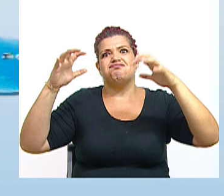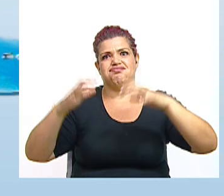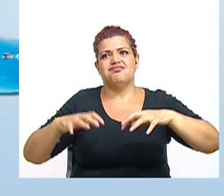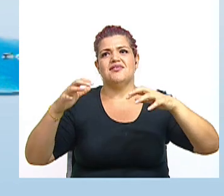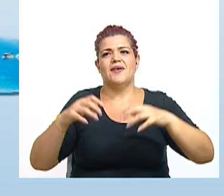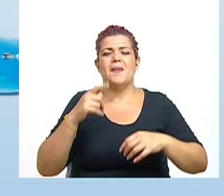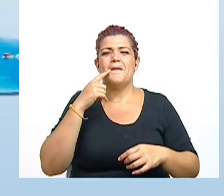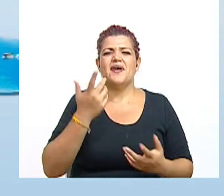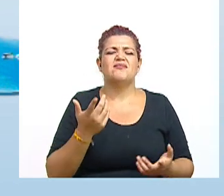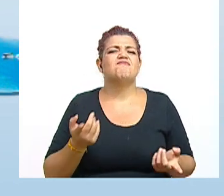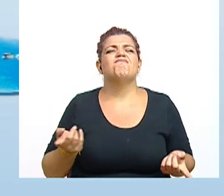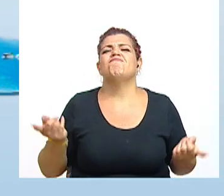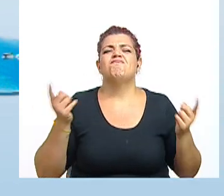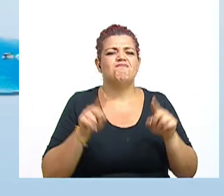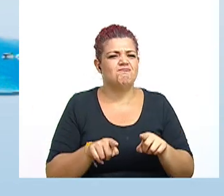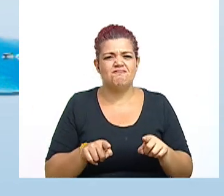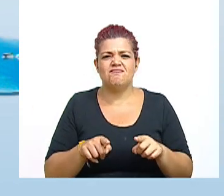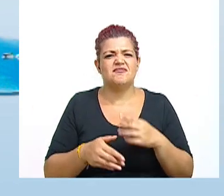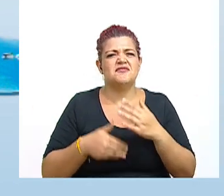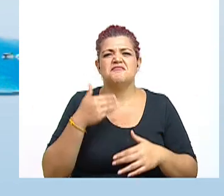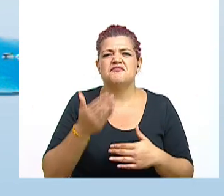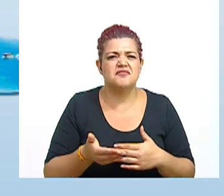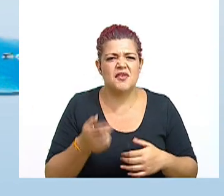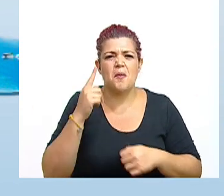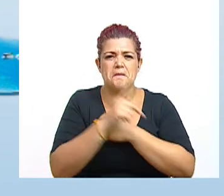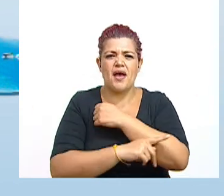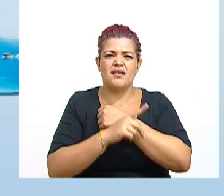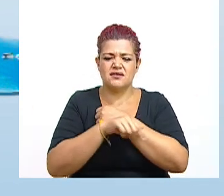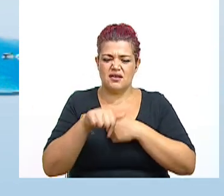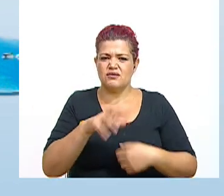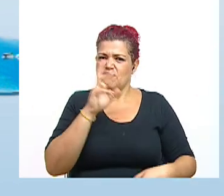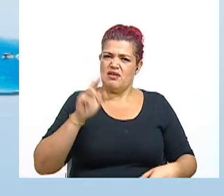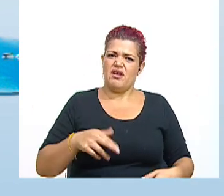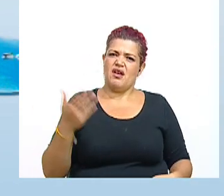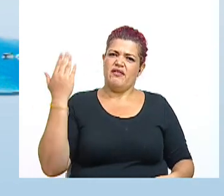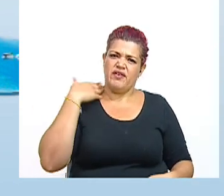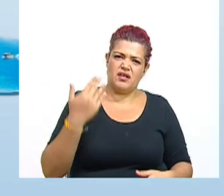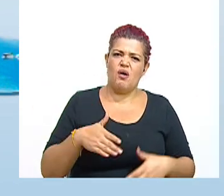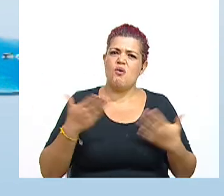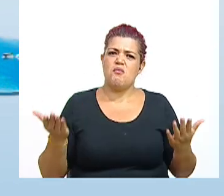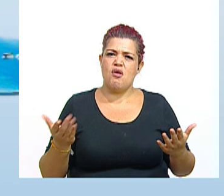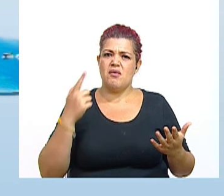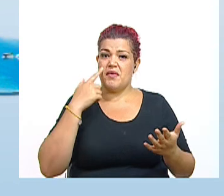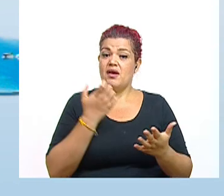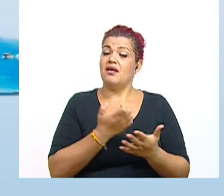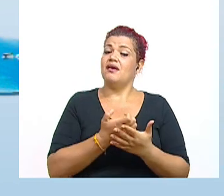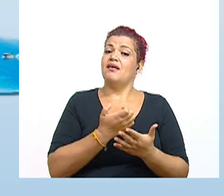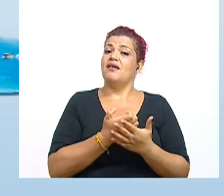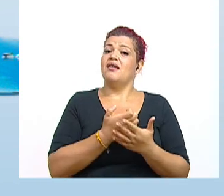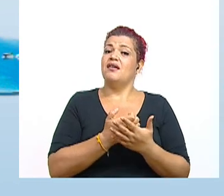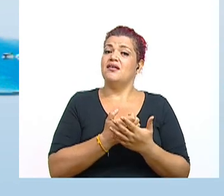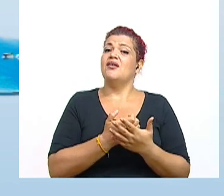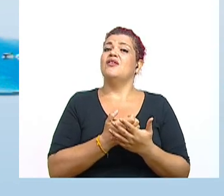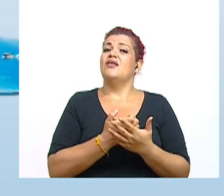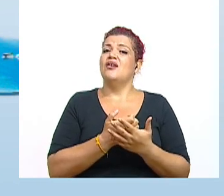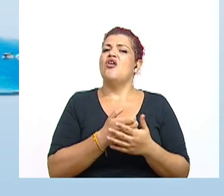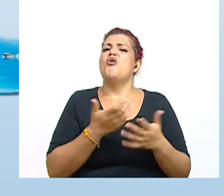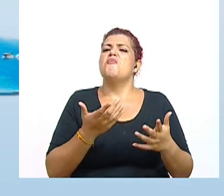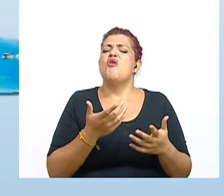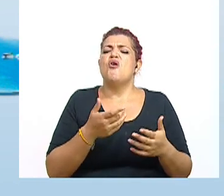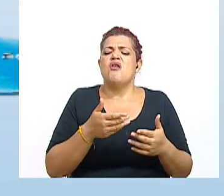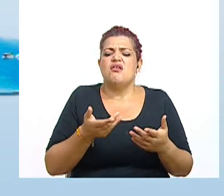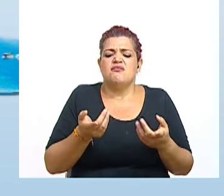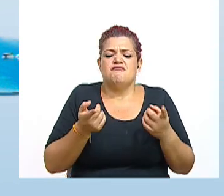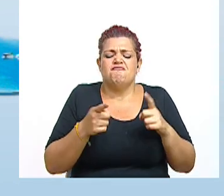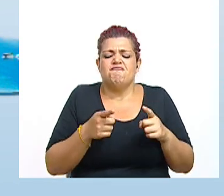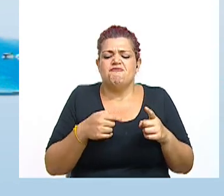son las consecuencias que todo esto le puede traer a un país como el nuestro, especialmente en el área de la economía? Veamos que las consecuencias las